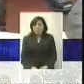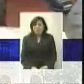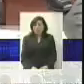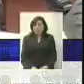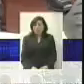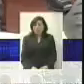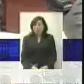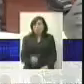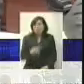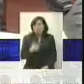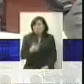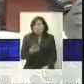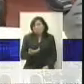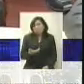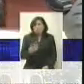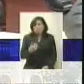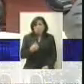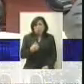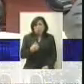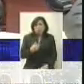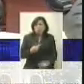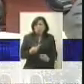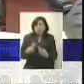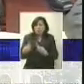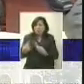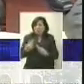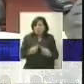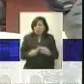mesa. Sí, pues, dijo, yo he hecho un trueque.